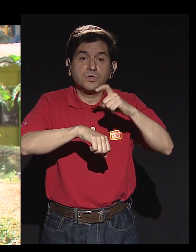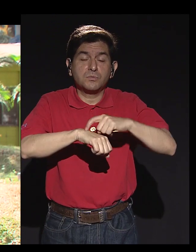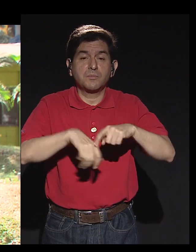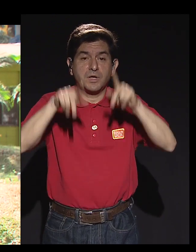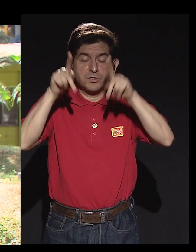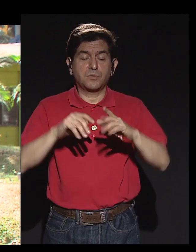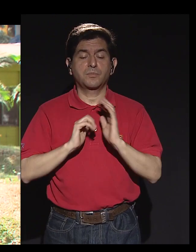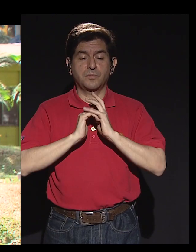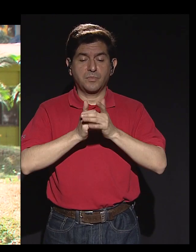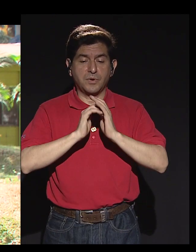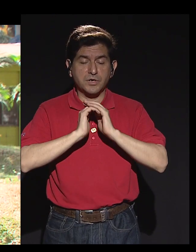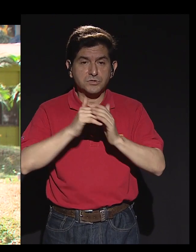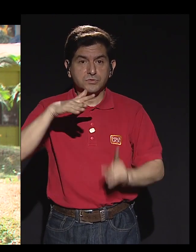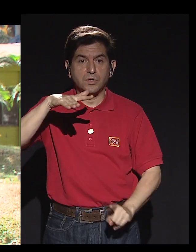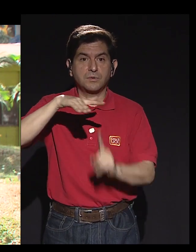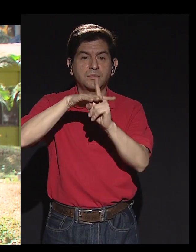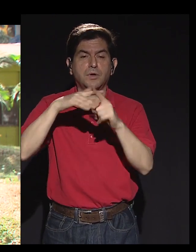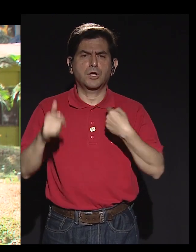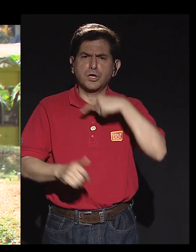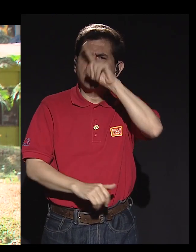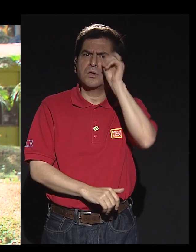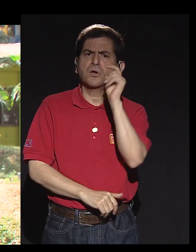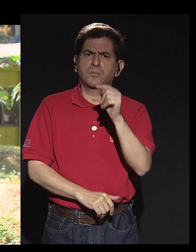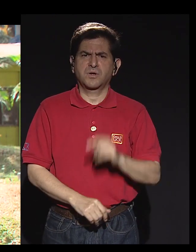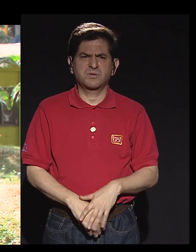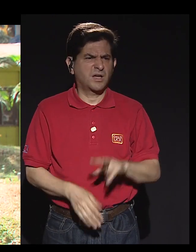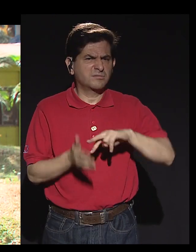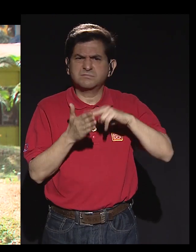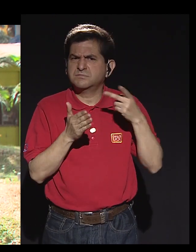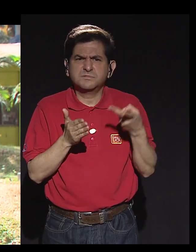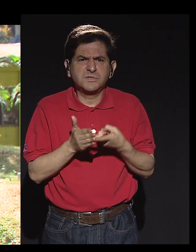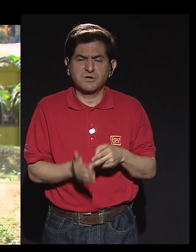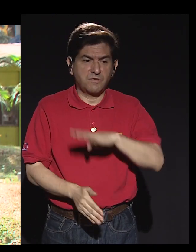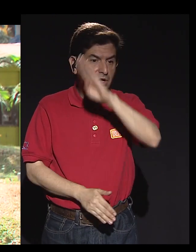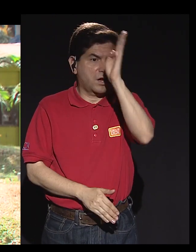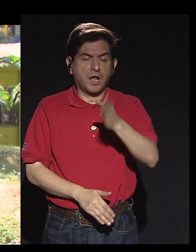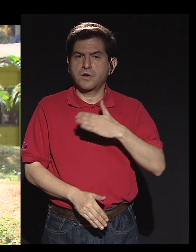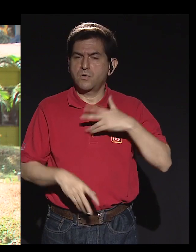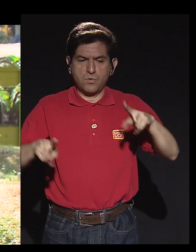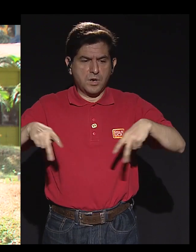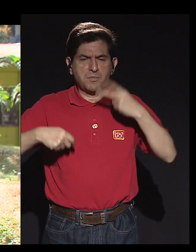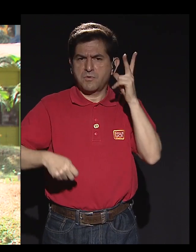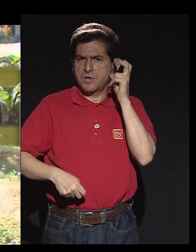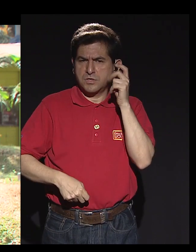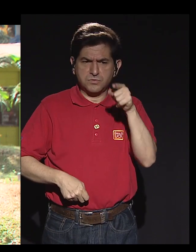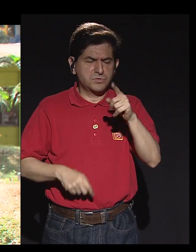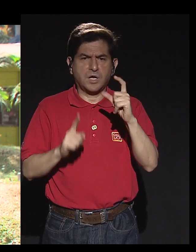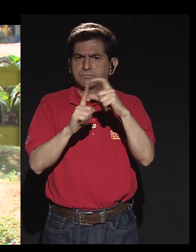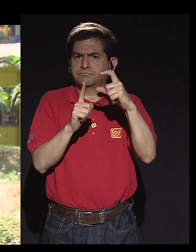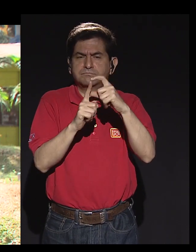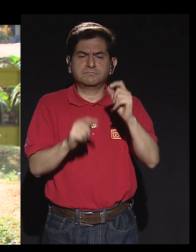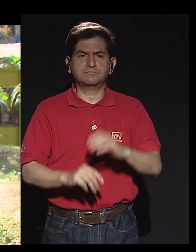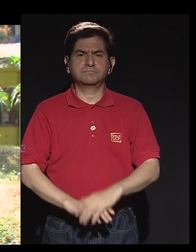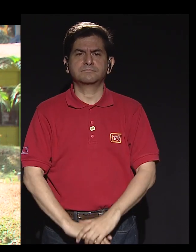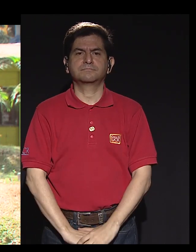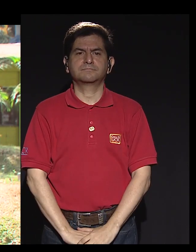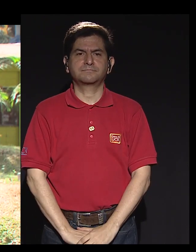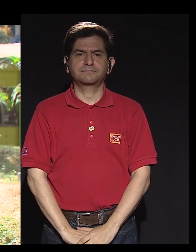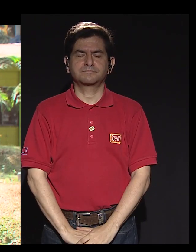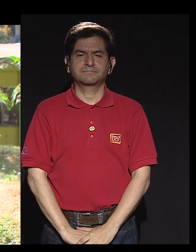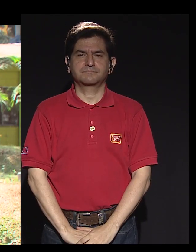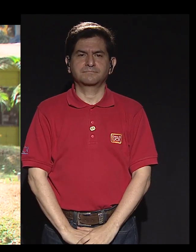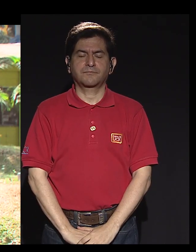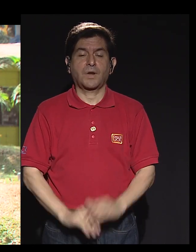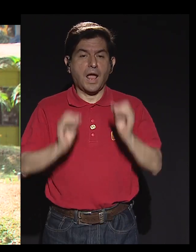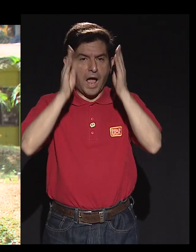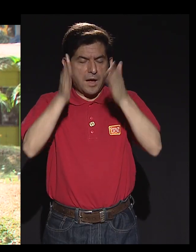eso, pero él hizo el comentario de que si en algún momento llega alguien con autismo, y yo le hice la pregunta de qué era eso, porque nunca en mi vida